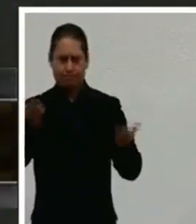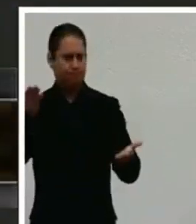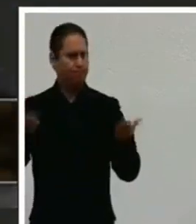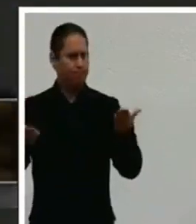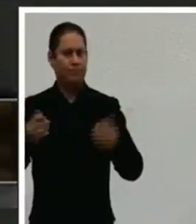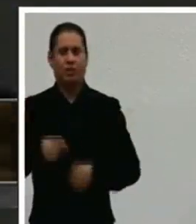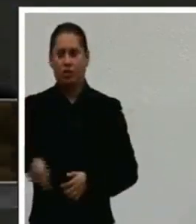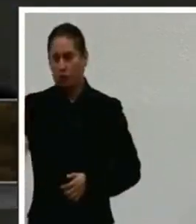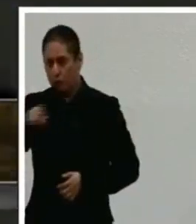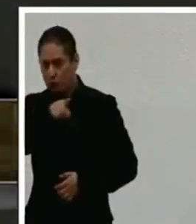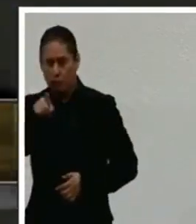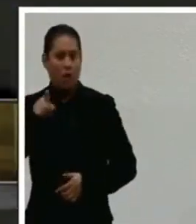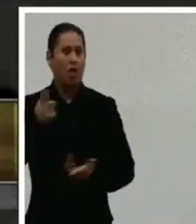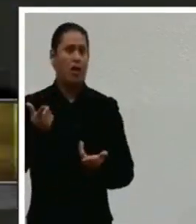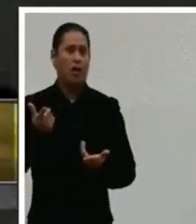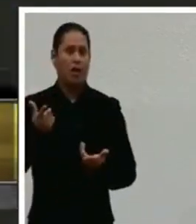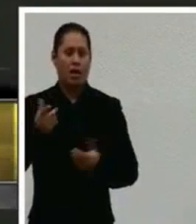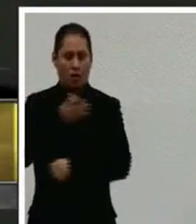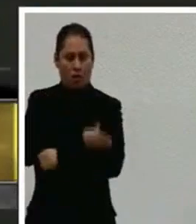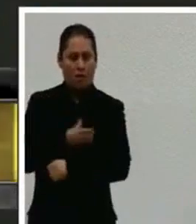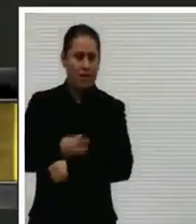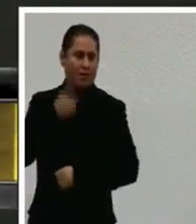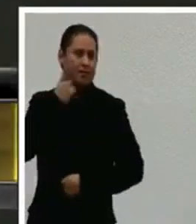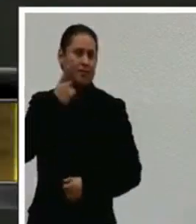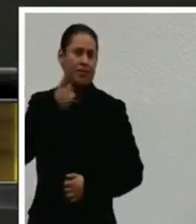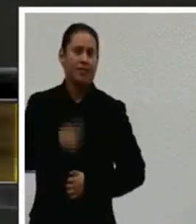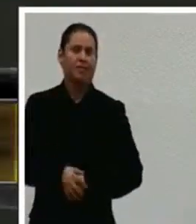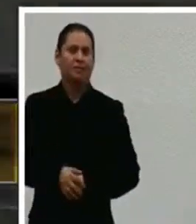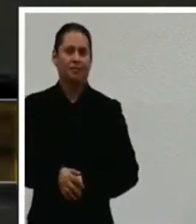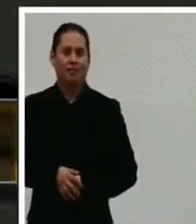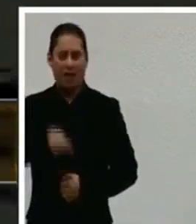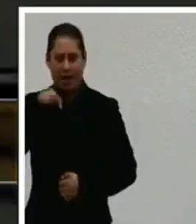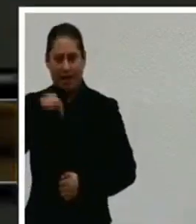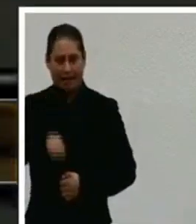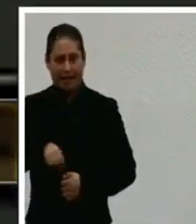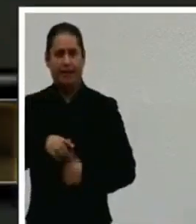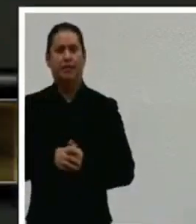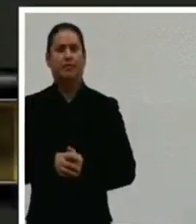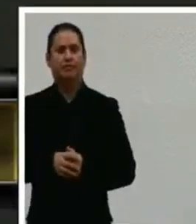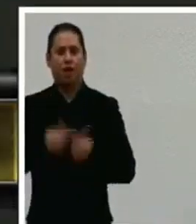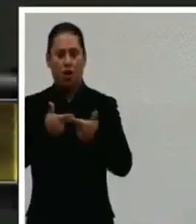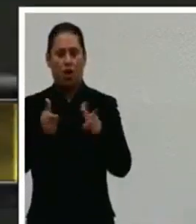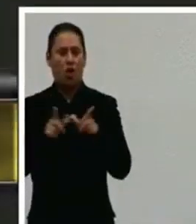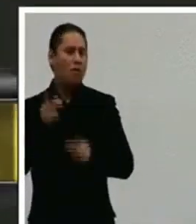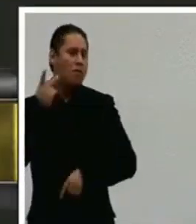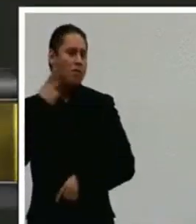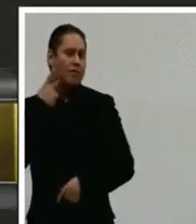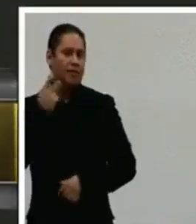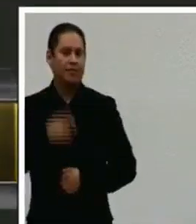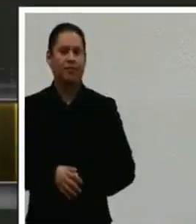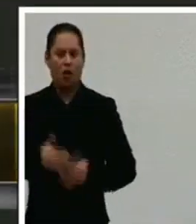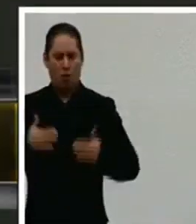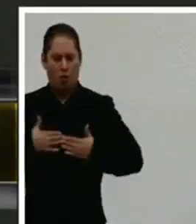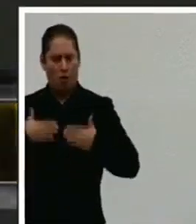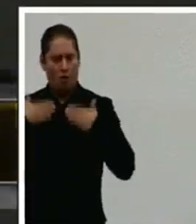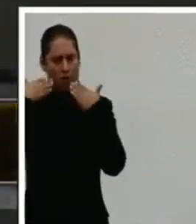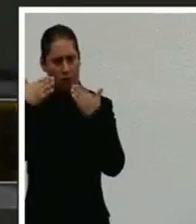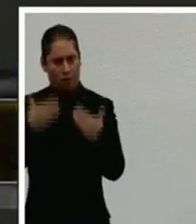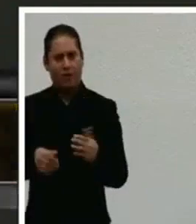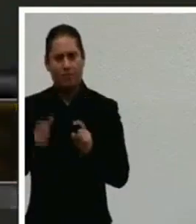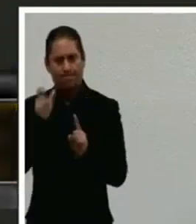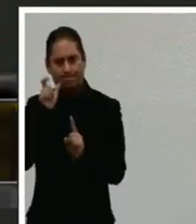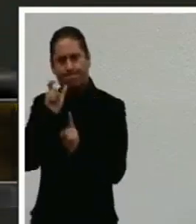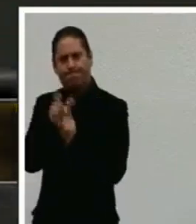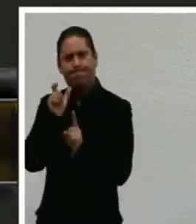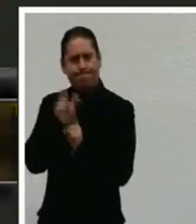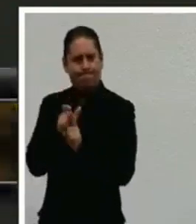A ustedes, compañeras y compañeros legisladores, desde esta fracción reiteramos nuestra confianza absoluta y respaldo